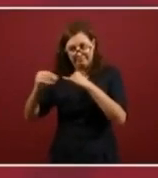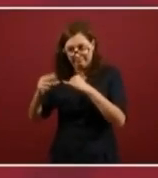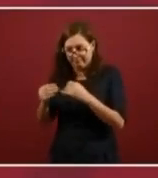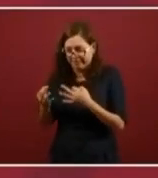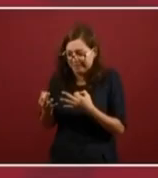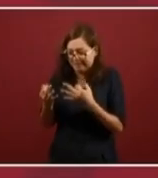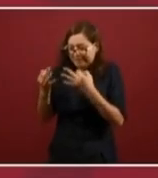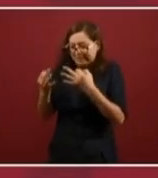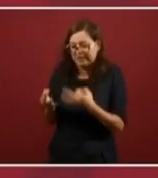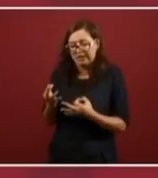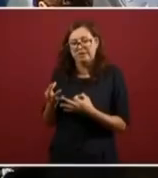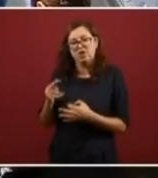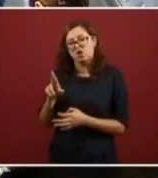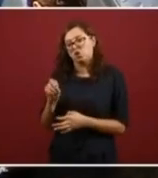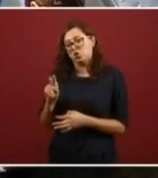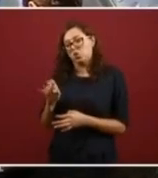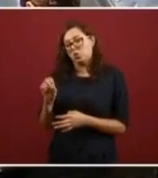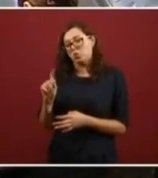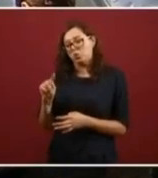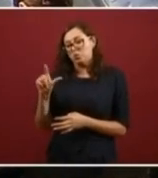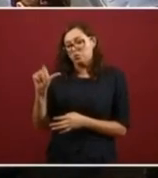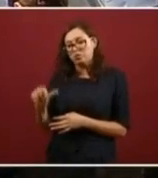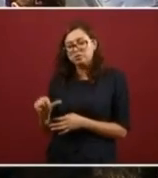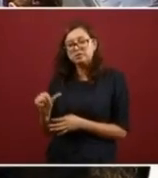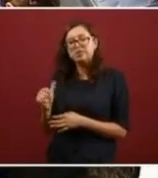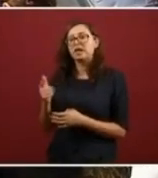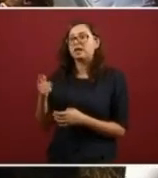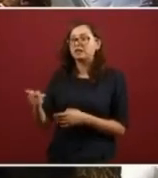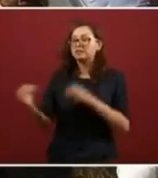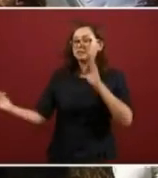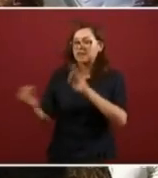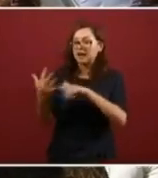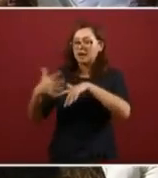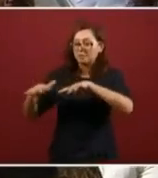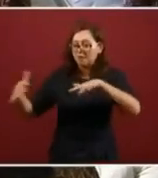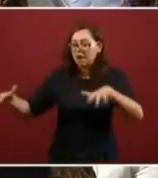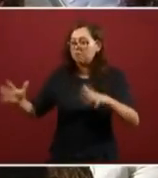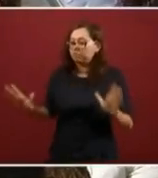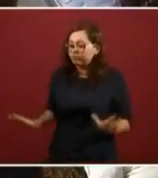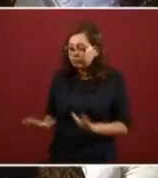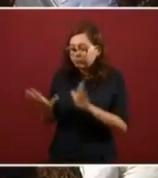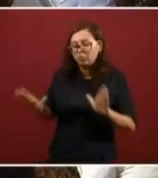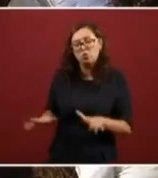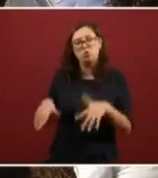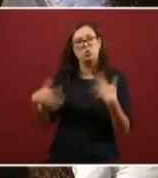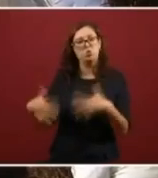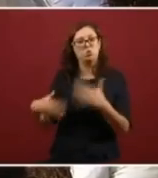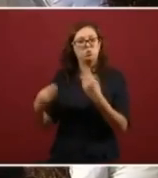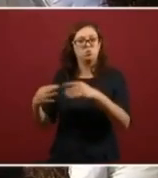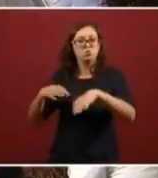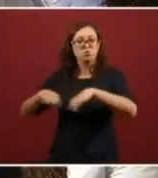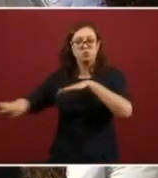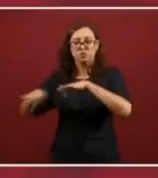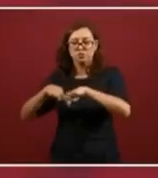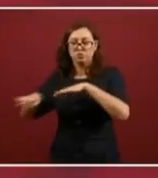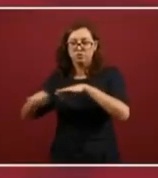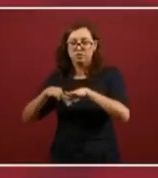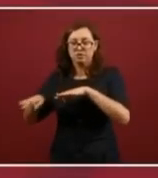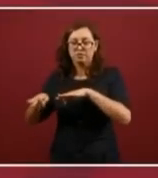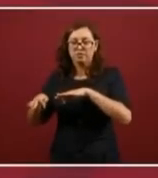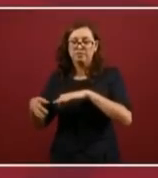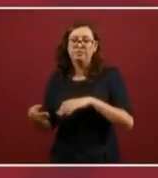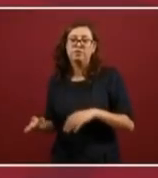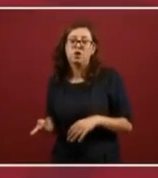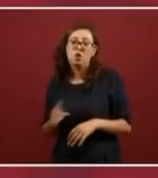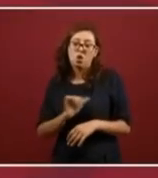café robusta, que puede ser a nivel inclusive a nivel del mar, generará mucho empleo. El café arábica, que es